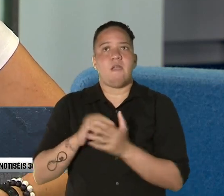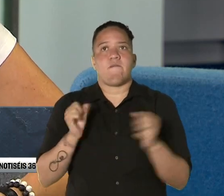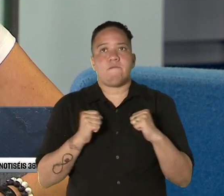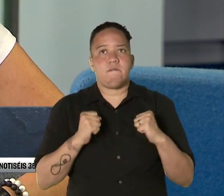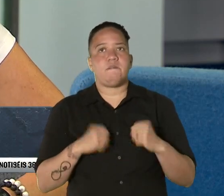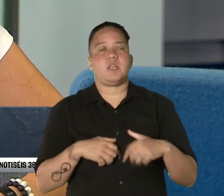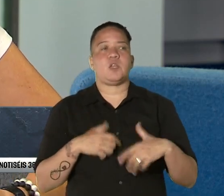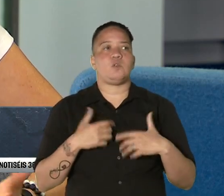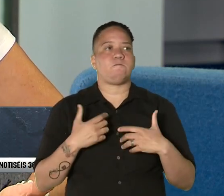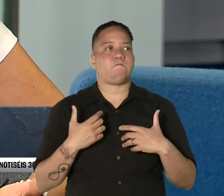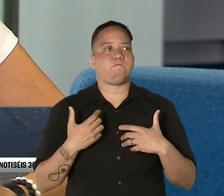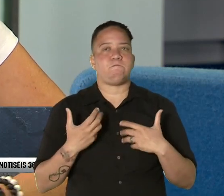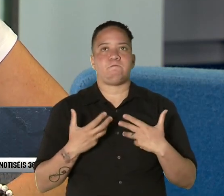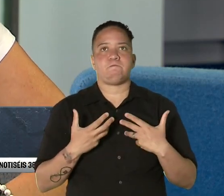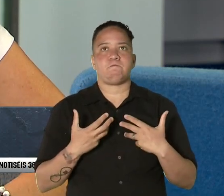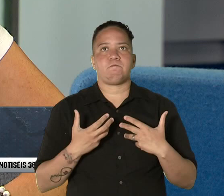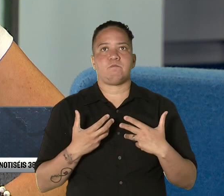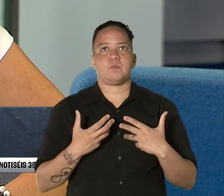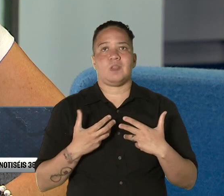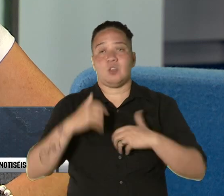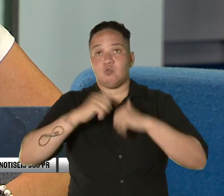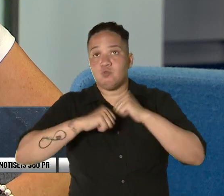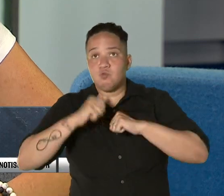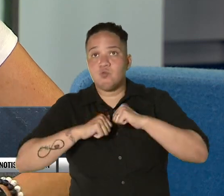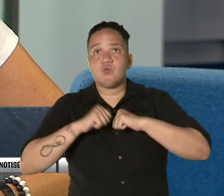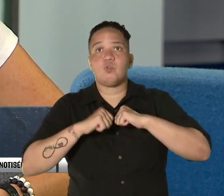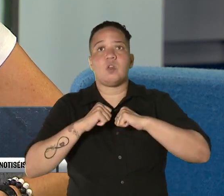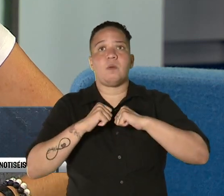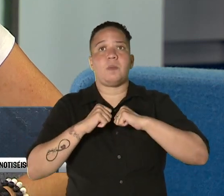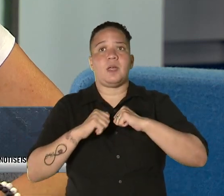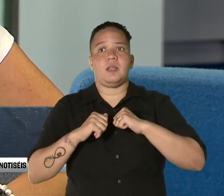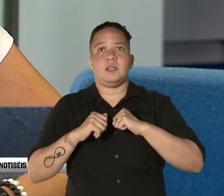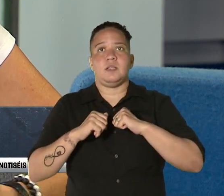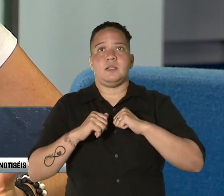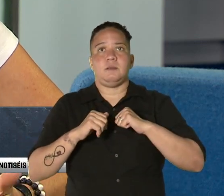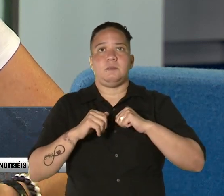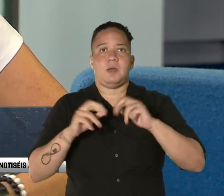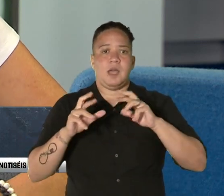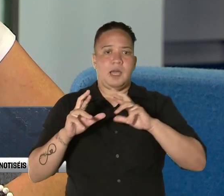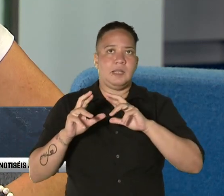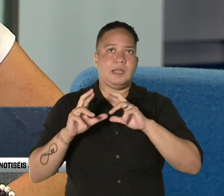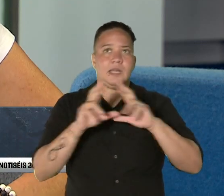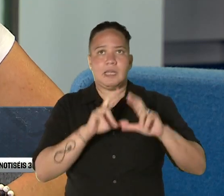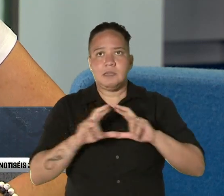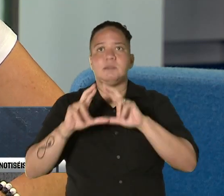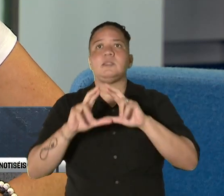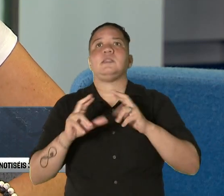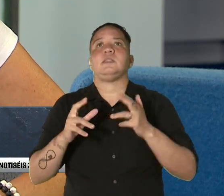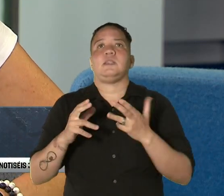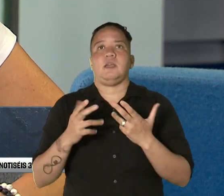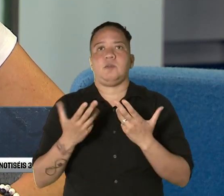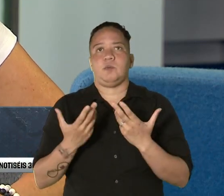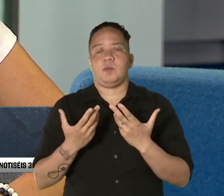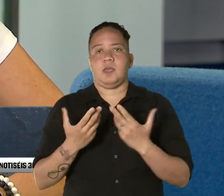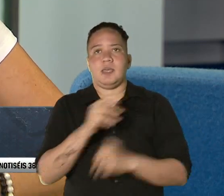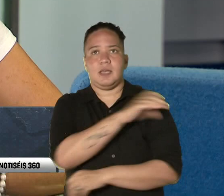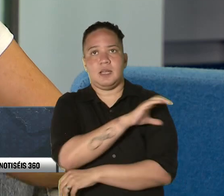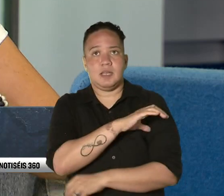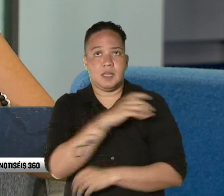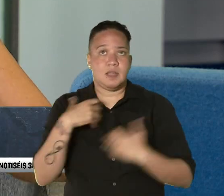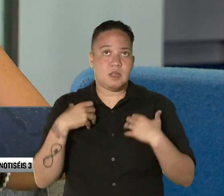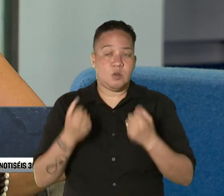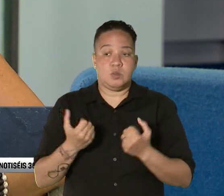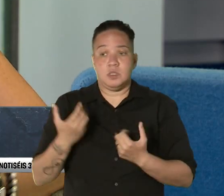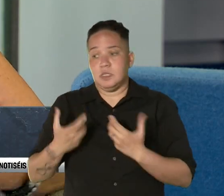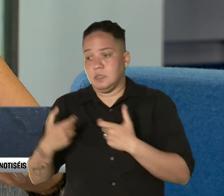frío estructuras para energías resilientes como solar en clínicas de salud por si